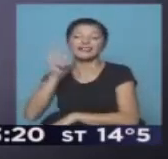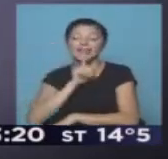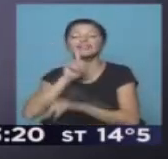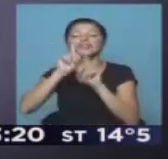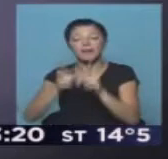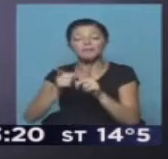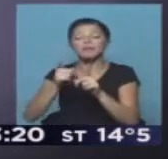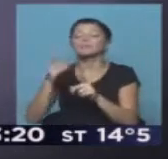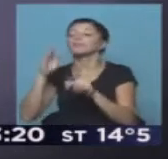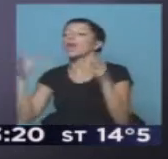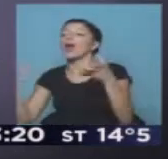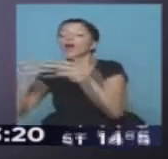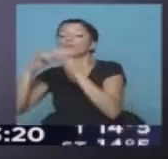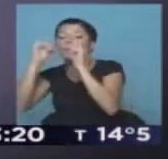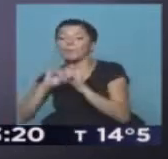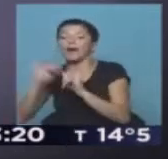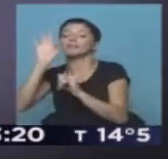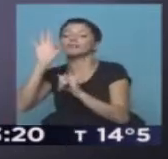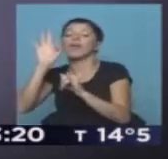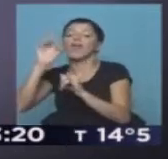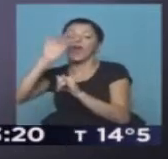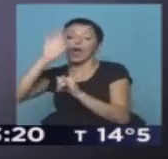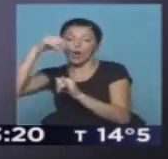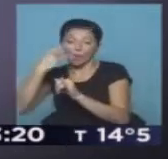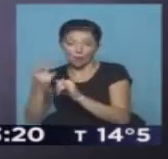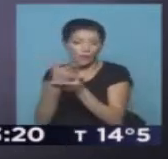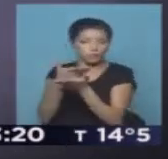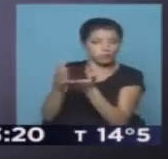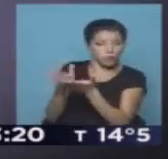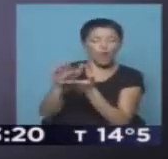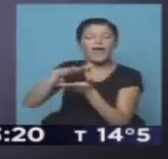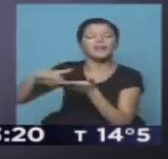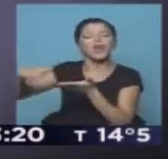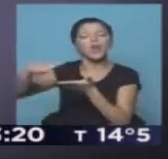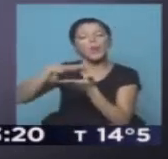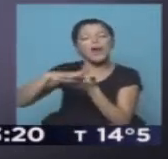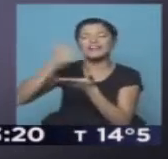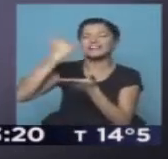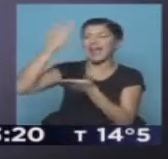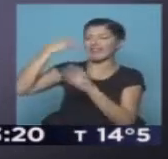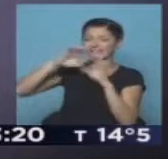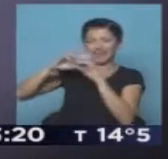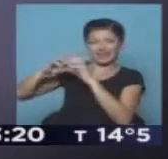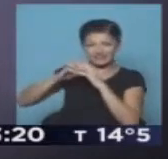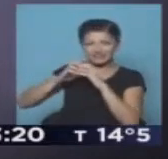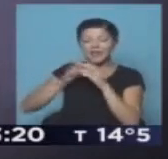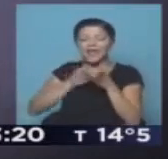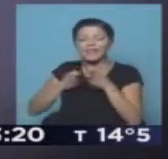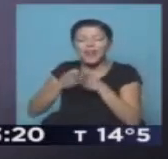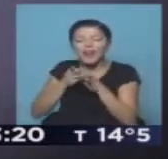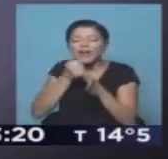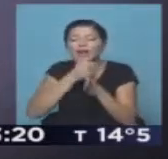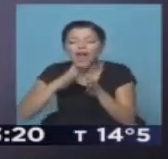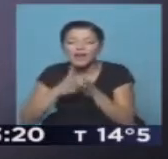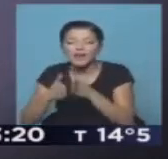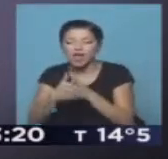las naciones unidas- de la península del sinaí situada en la región desde la crisis del canal de suez en